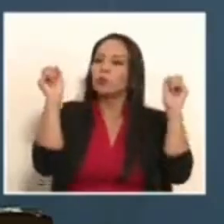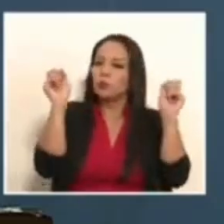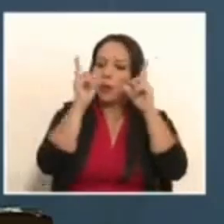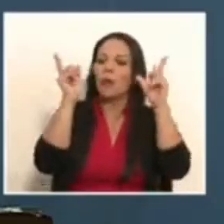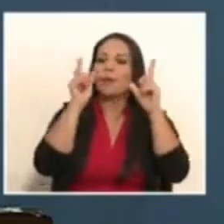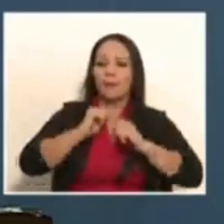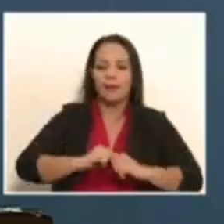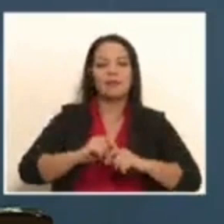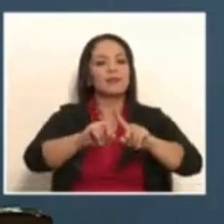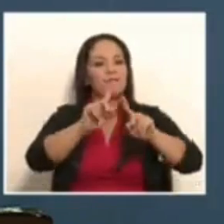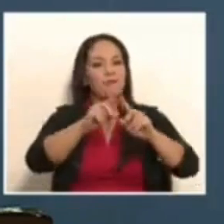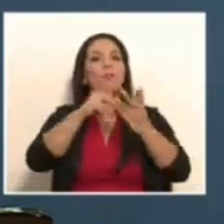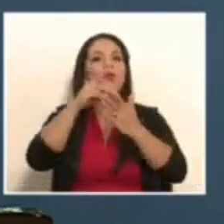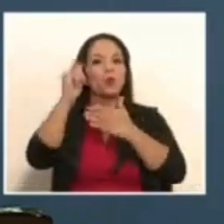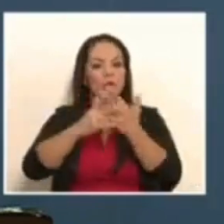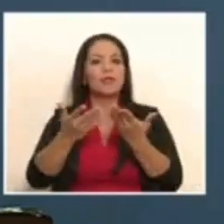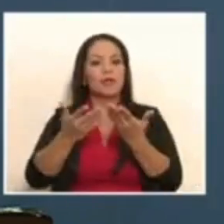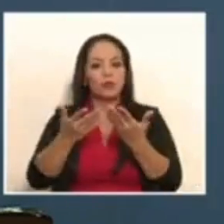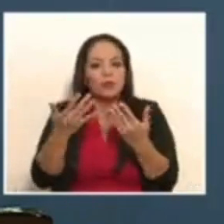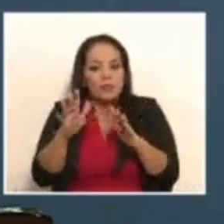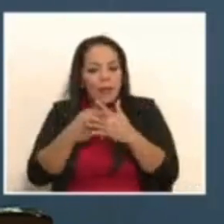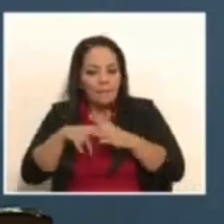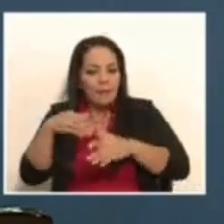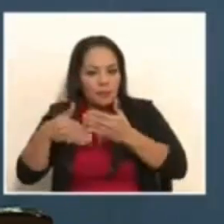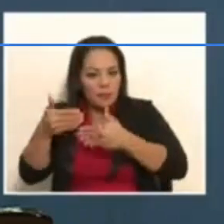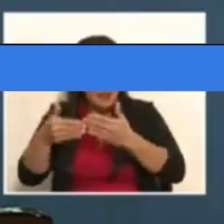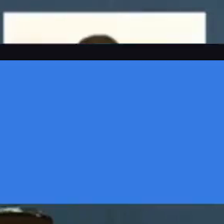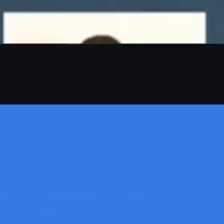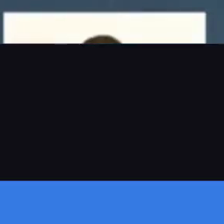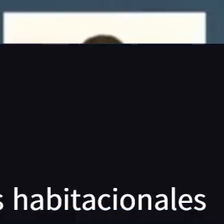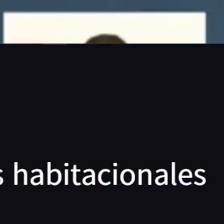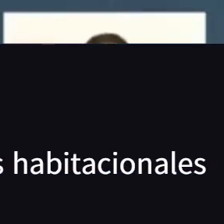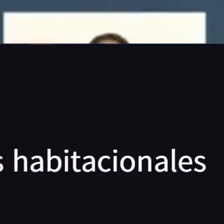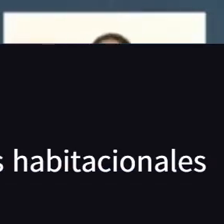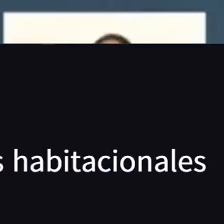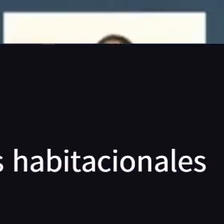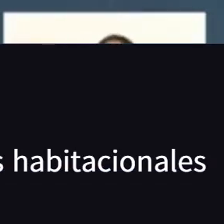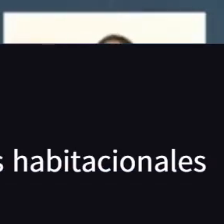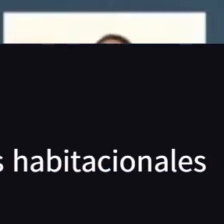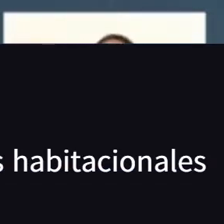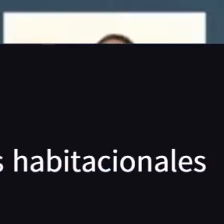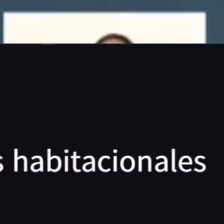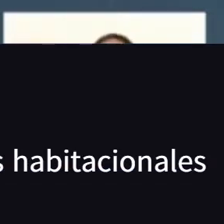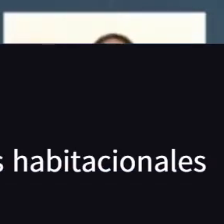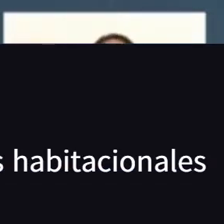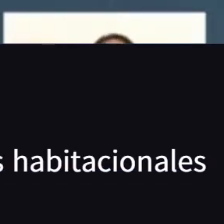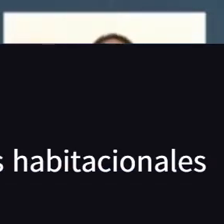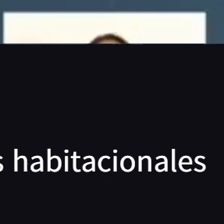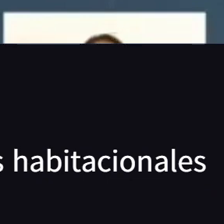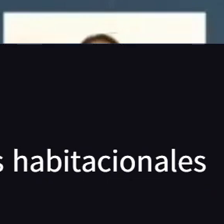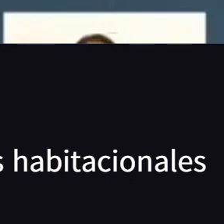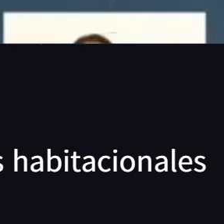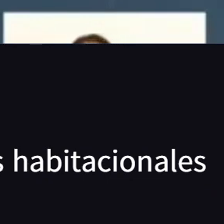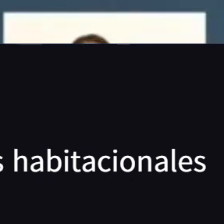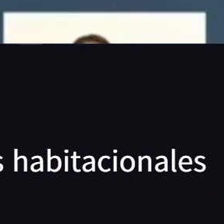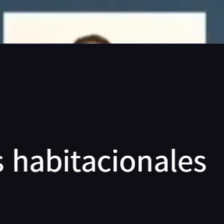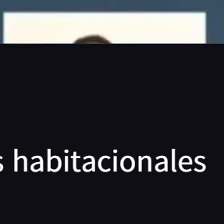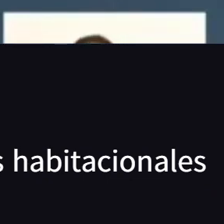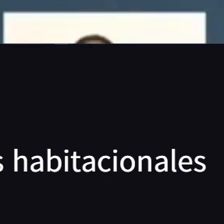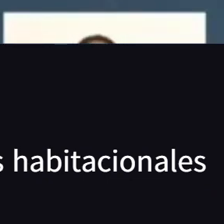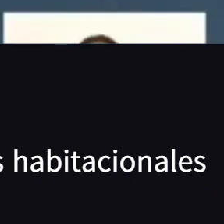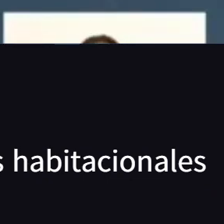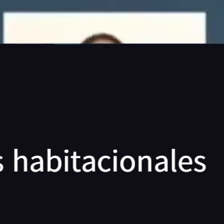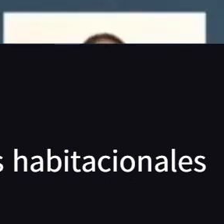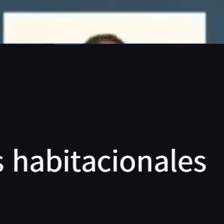sobre proyectos que ya están avanzados en algunos casos otros proyectos de fincas en verde es decir que han sido ya aprobados como